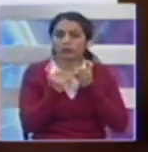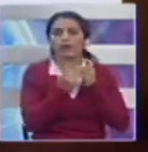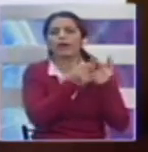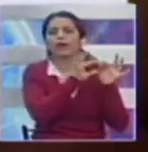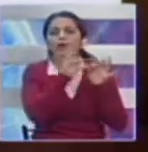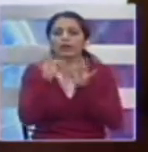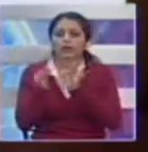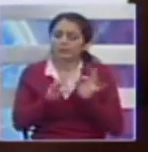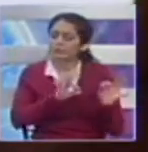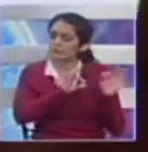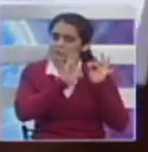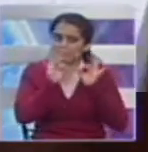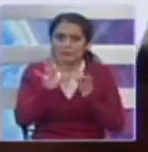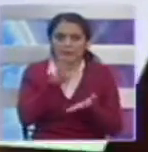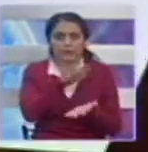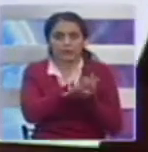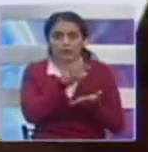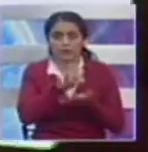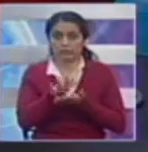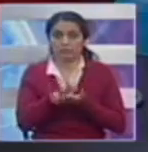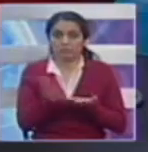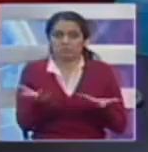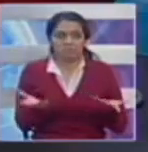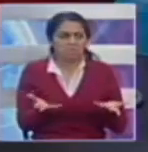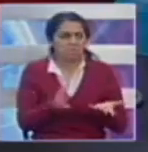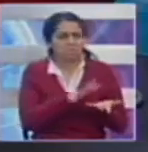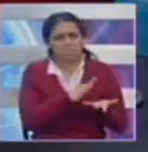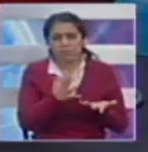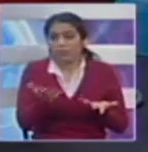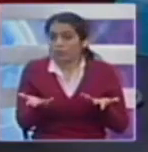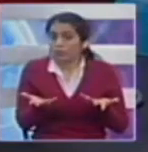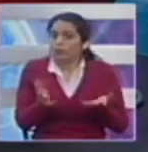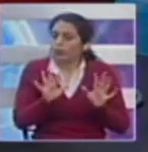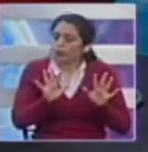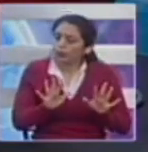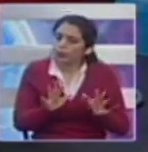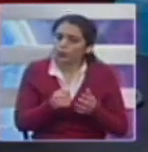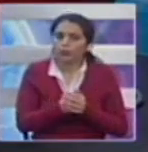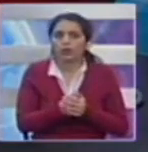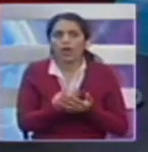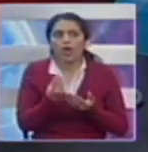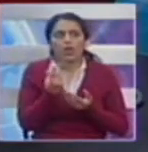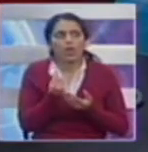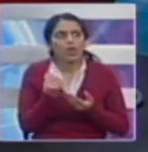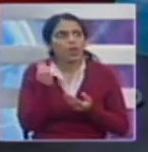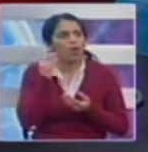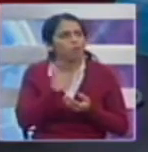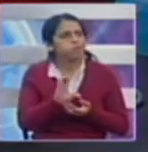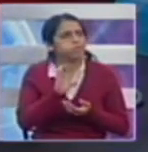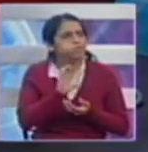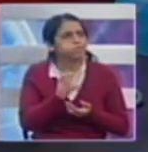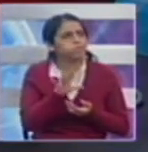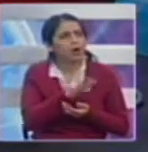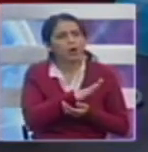para que esto ya no ocurra. En total, mi querida María Antonieta, llevamos invertidos al momento